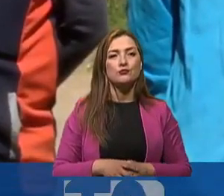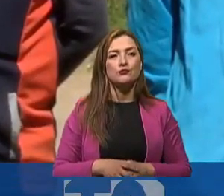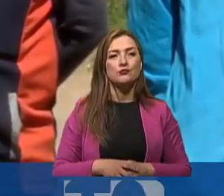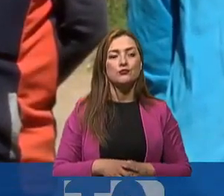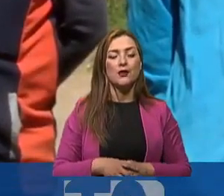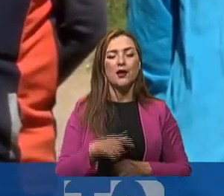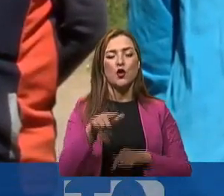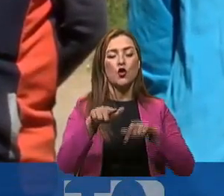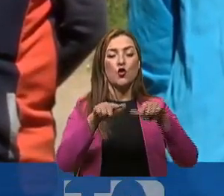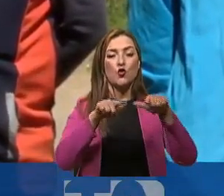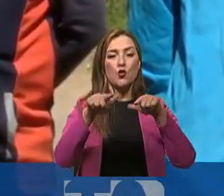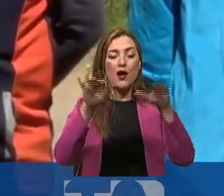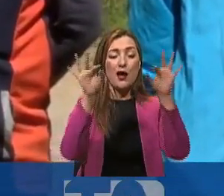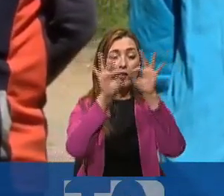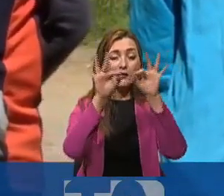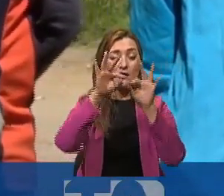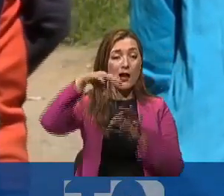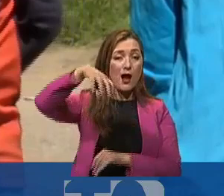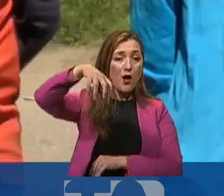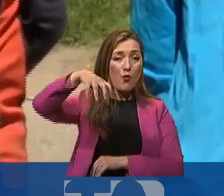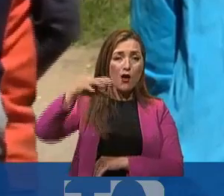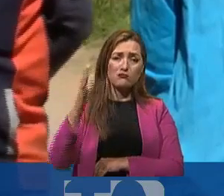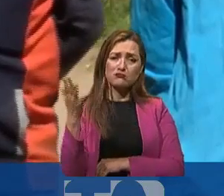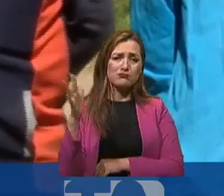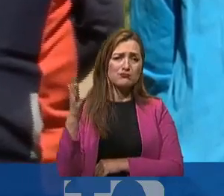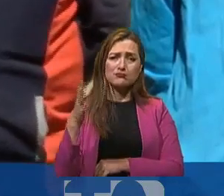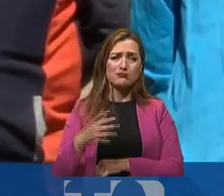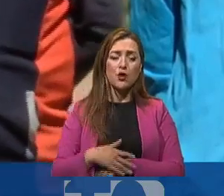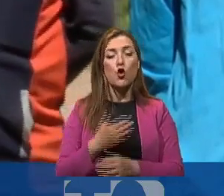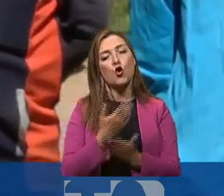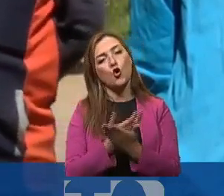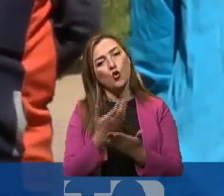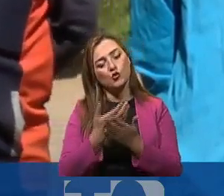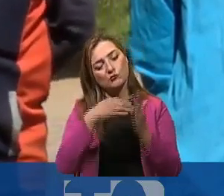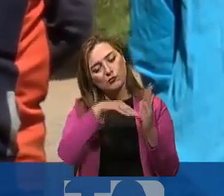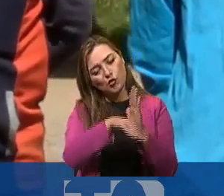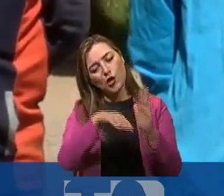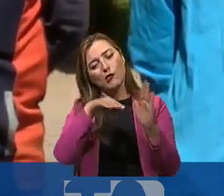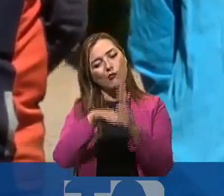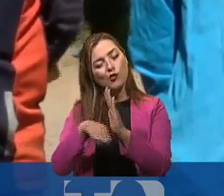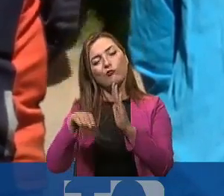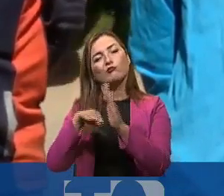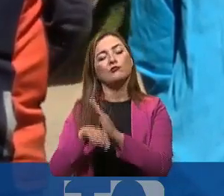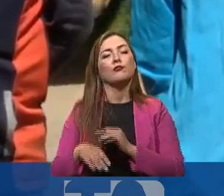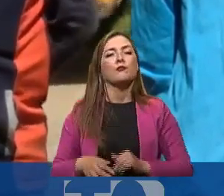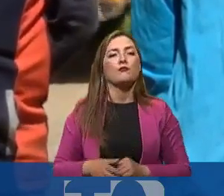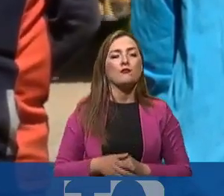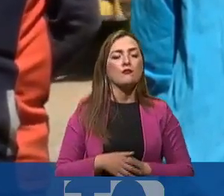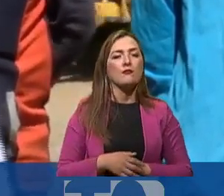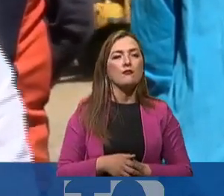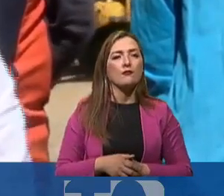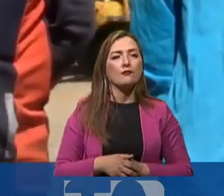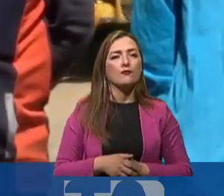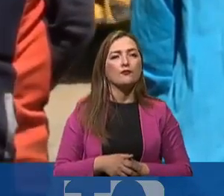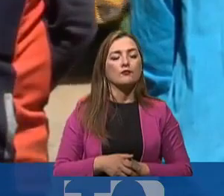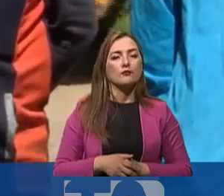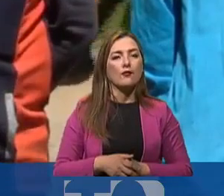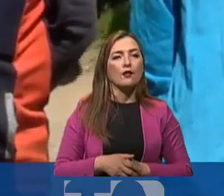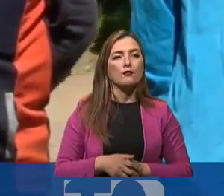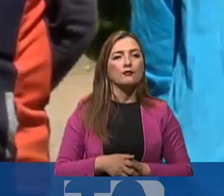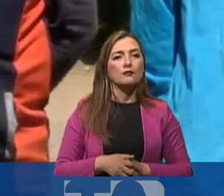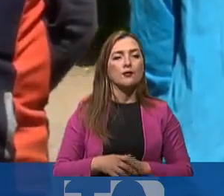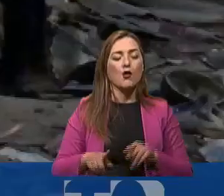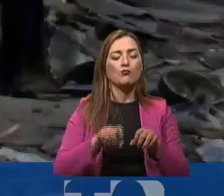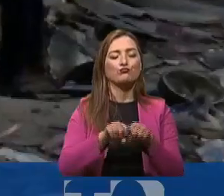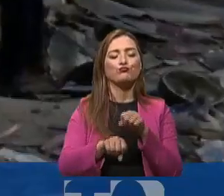conexiones eléctricas ni de agua potable, simplemente habían objetos, ya incluso algunos ya en evidente